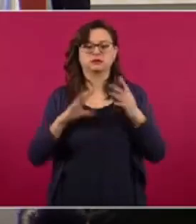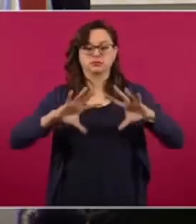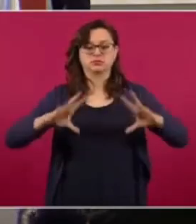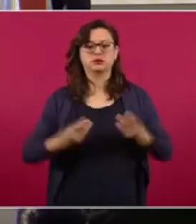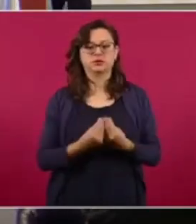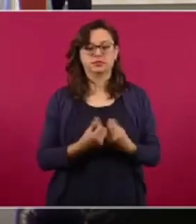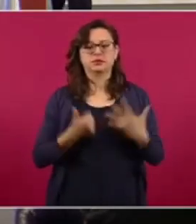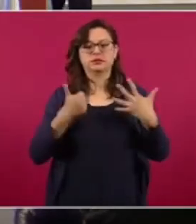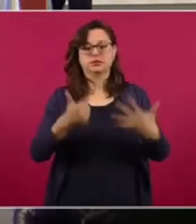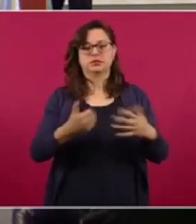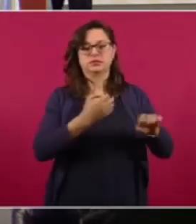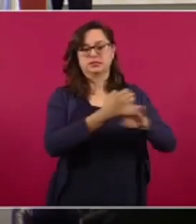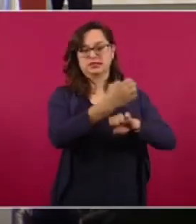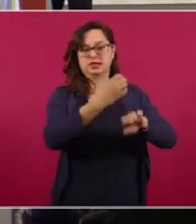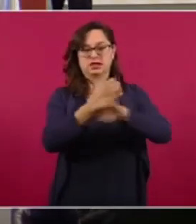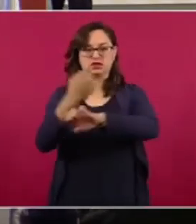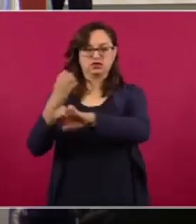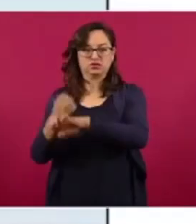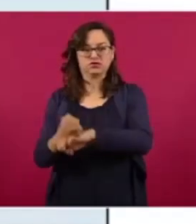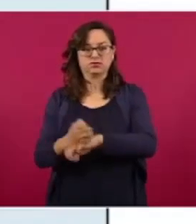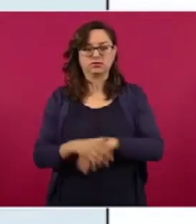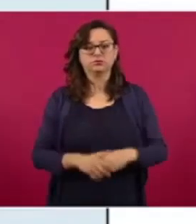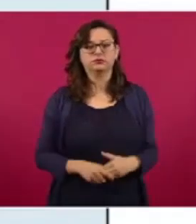lo que van a gobernar.